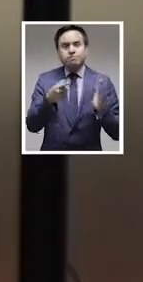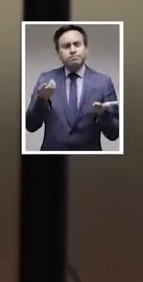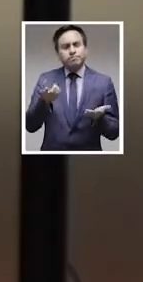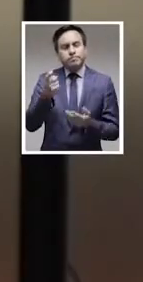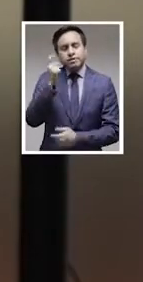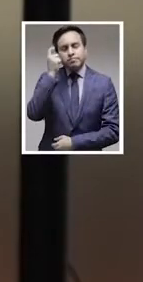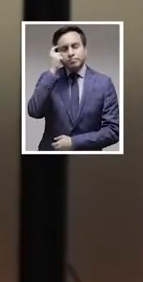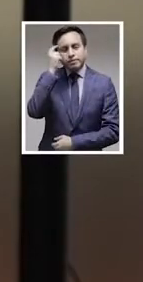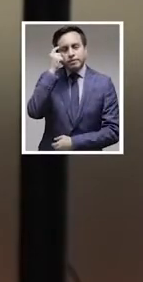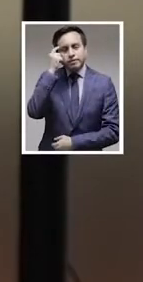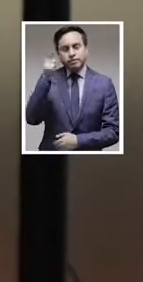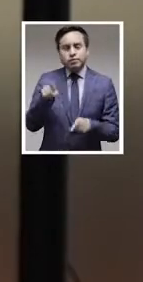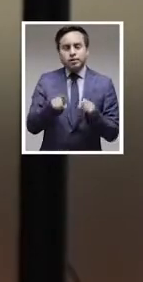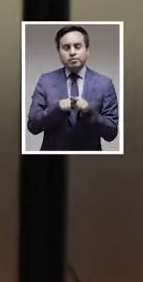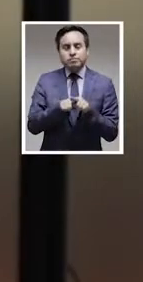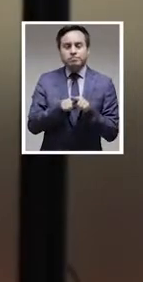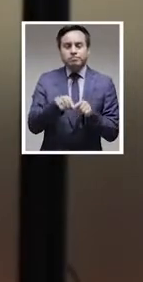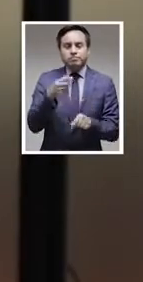en mente